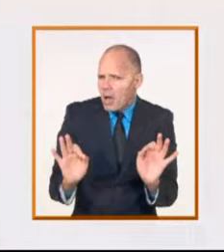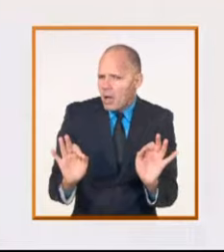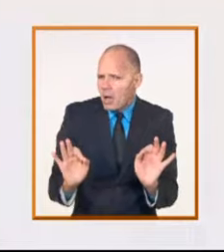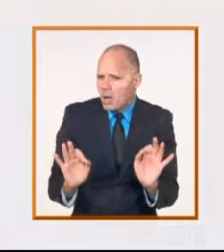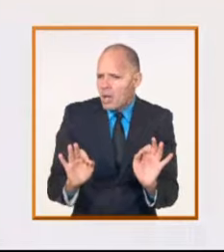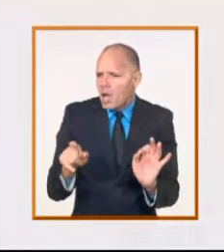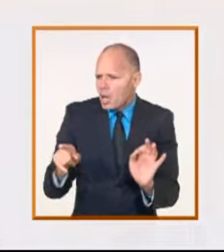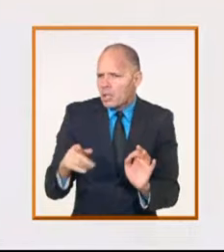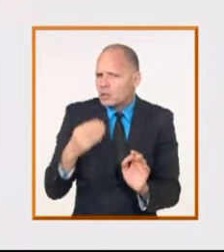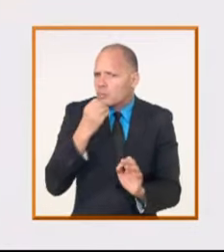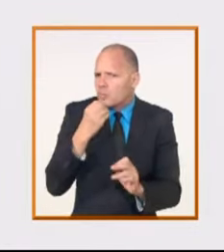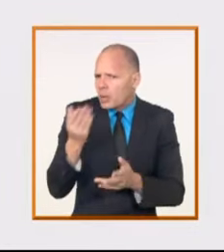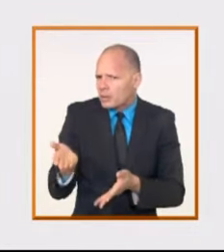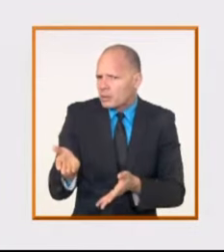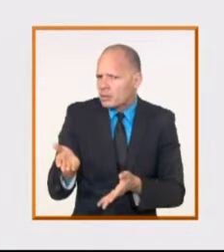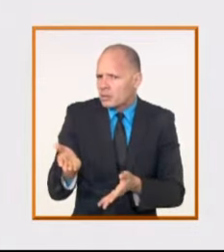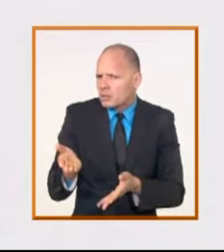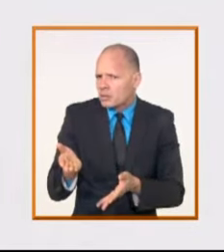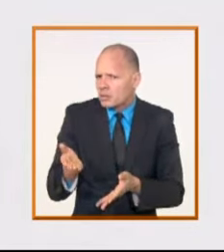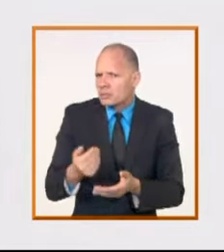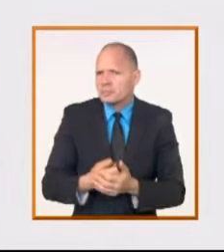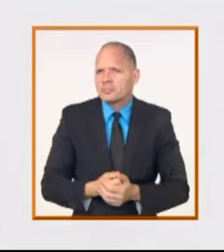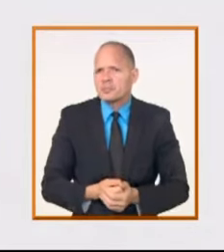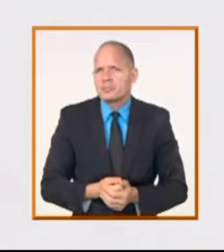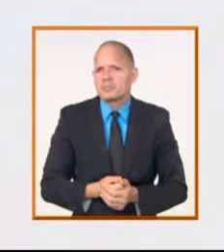their claim?